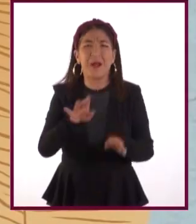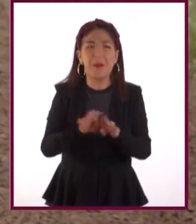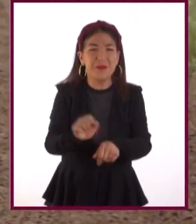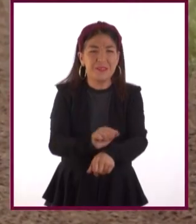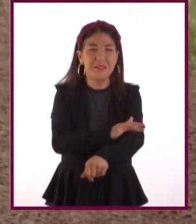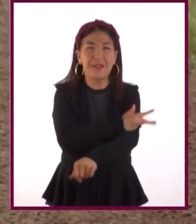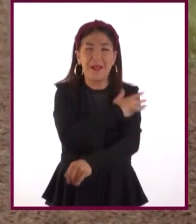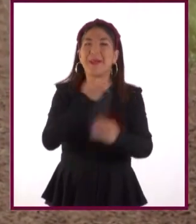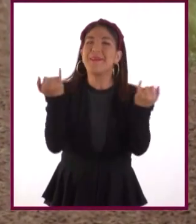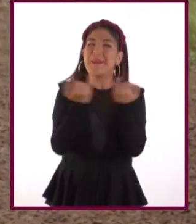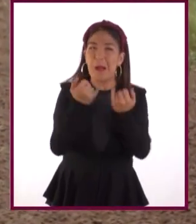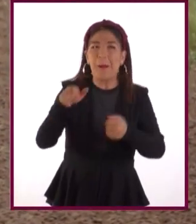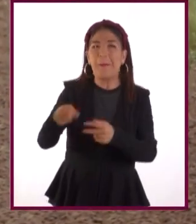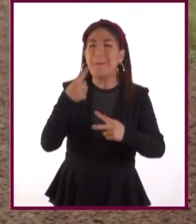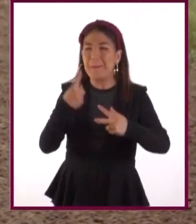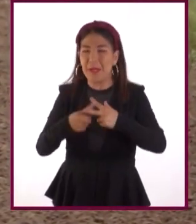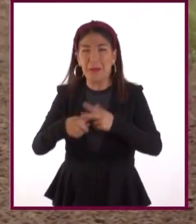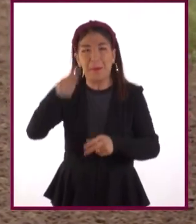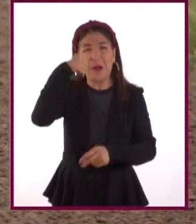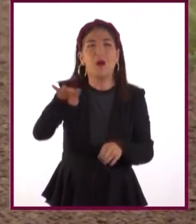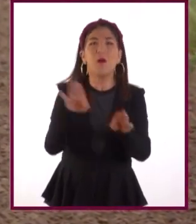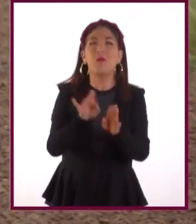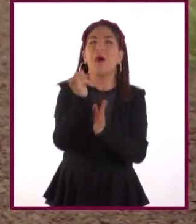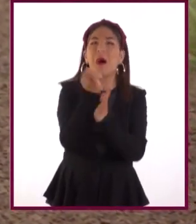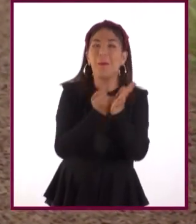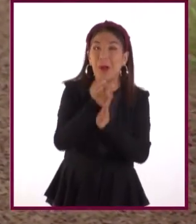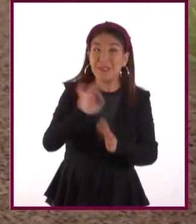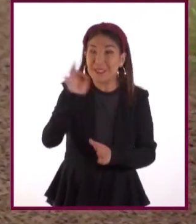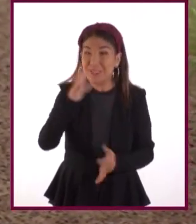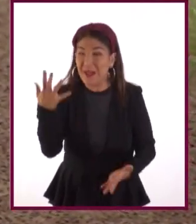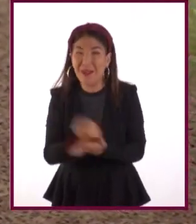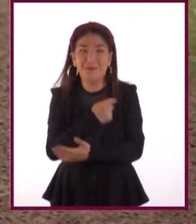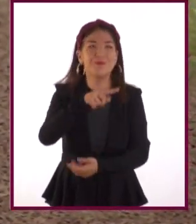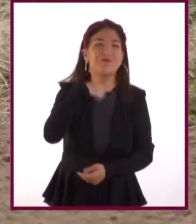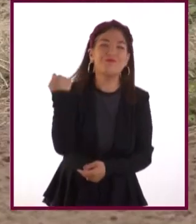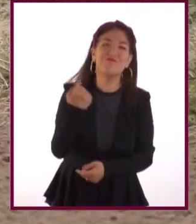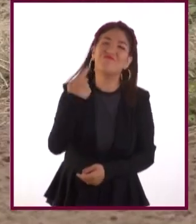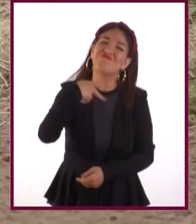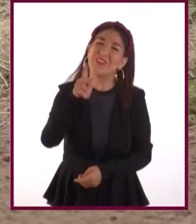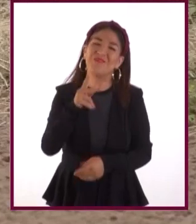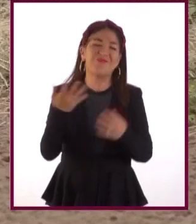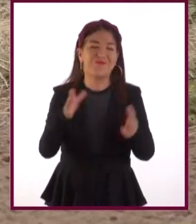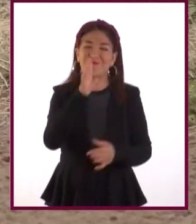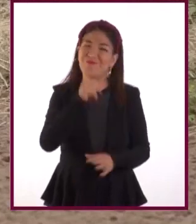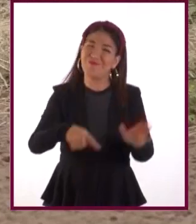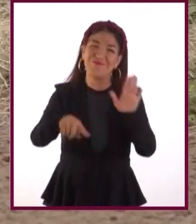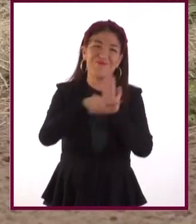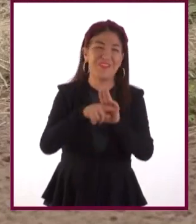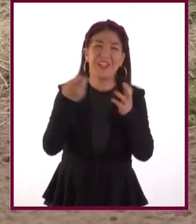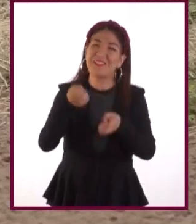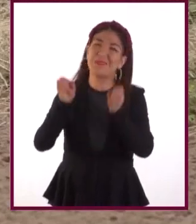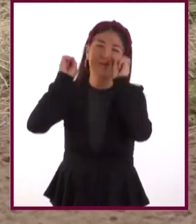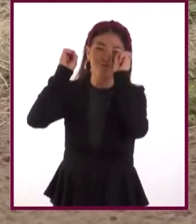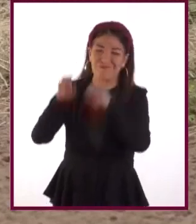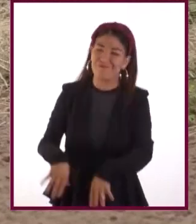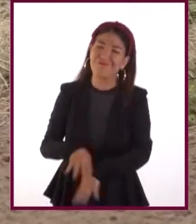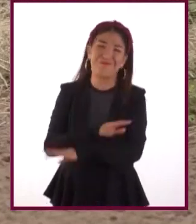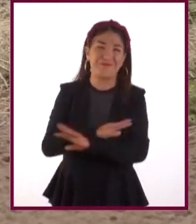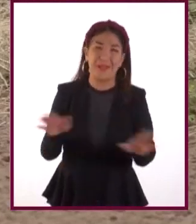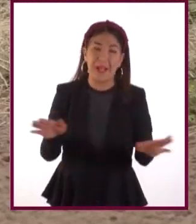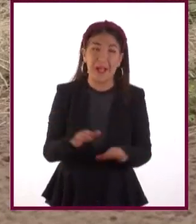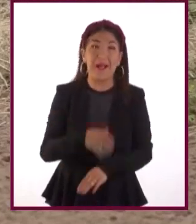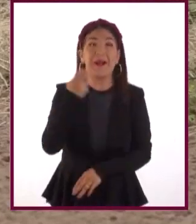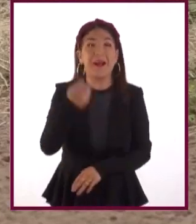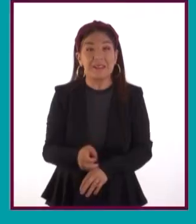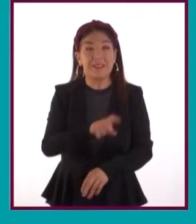sensaciones. También intentó crear un modelo matemático para acertar en las apuestas, pero el desenlace fue un tanto negativo, por lo que tuvo que